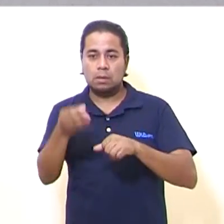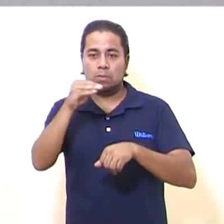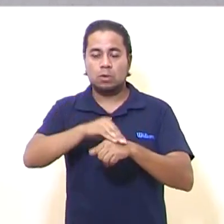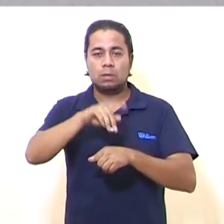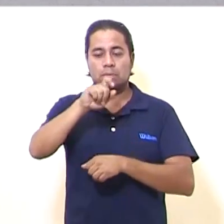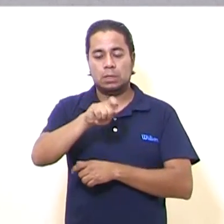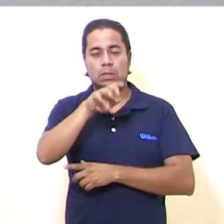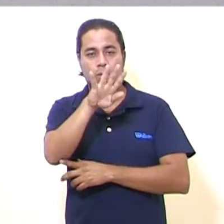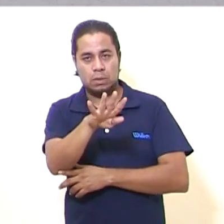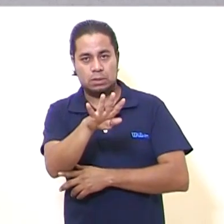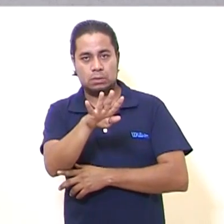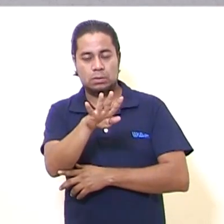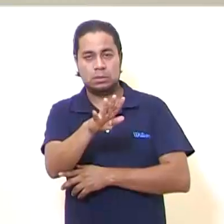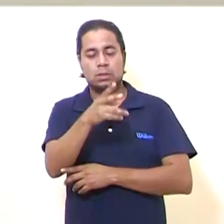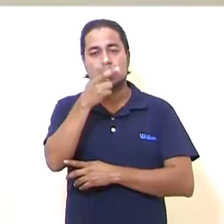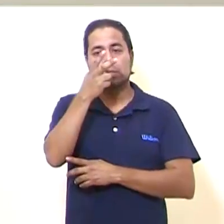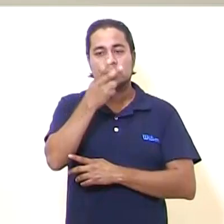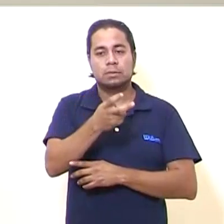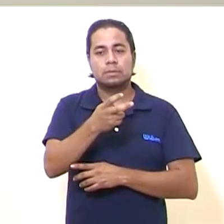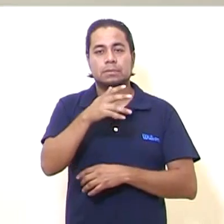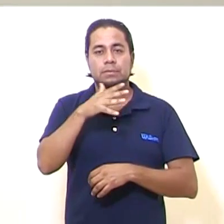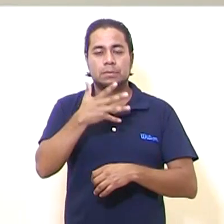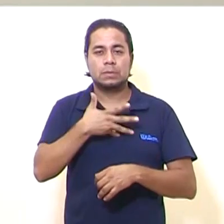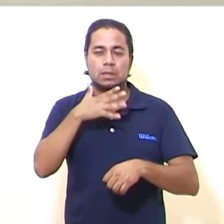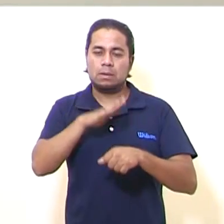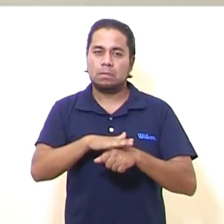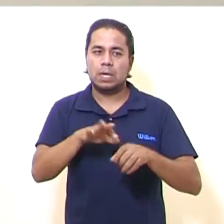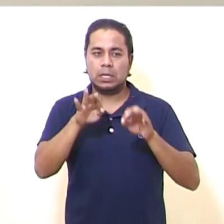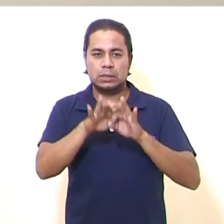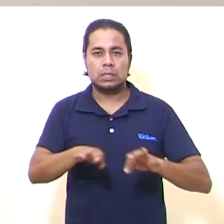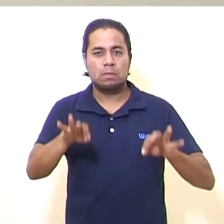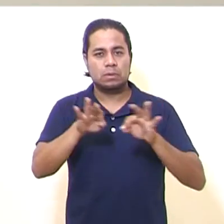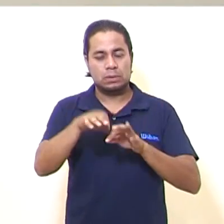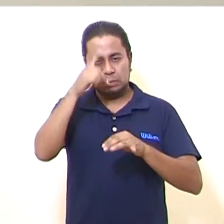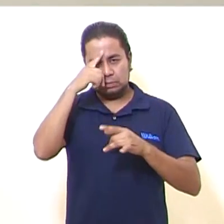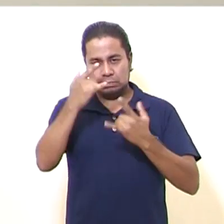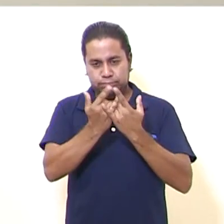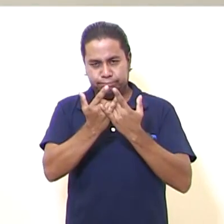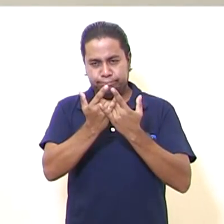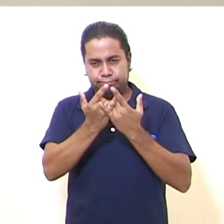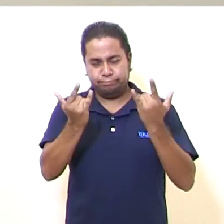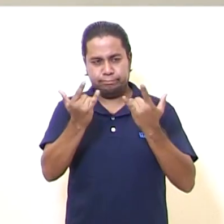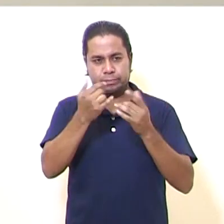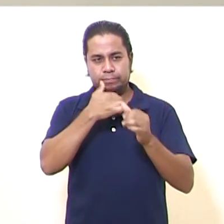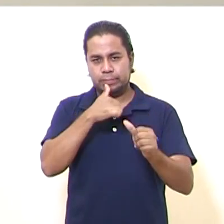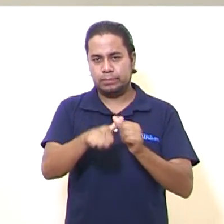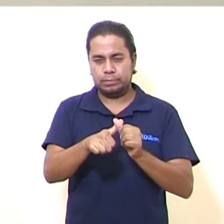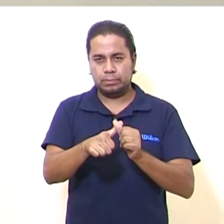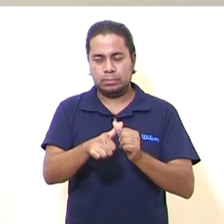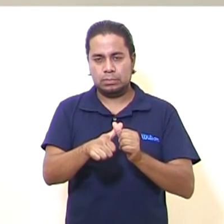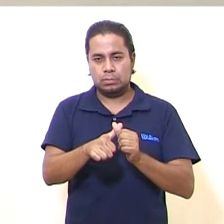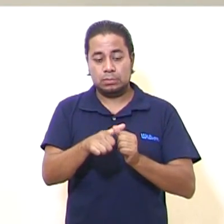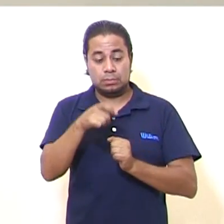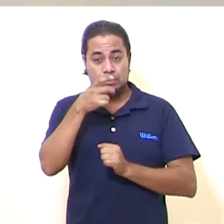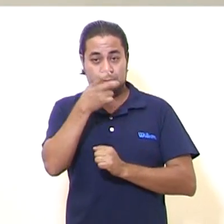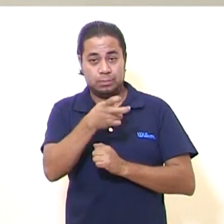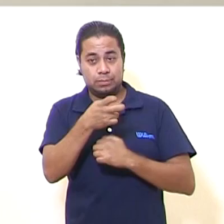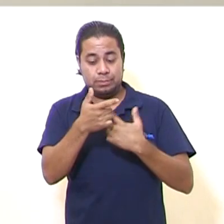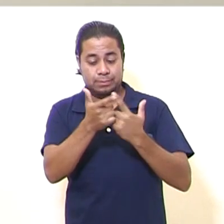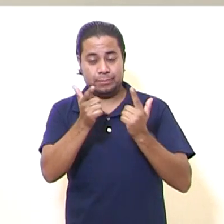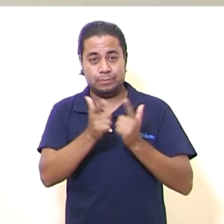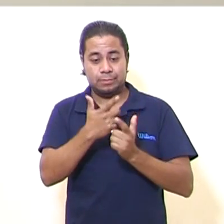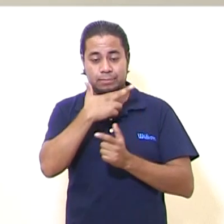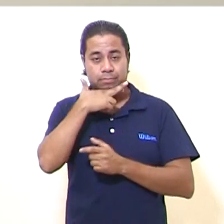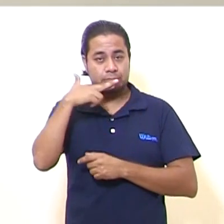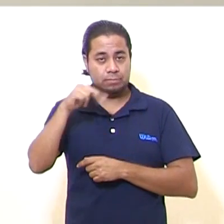abecedario. Y ahí fue la parte más importante de la historia de las letras. Porque gracias a ellos, a